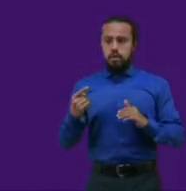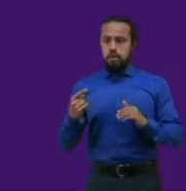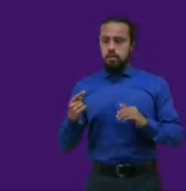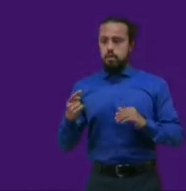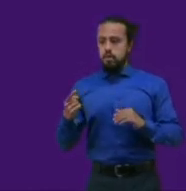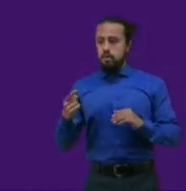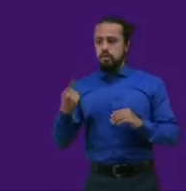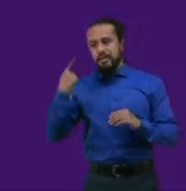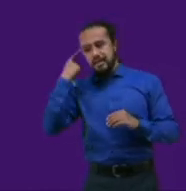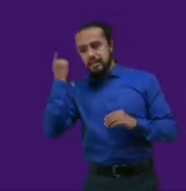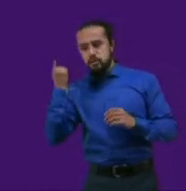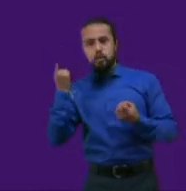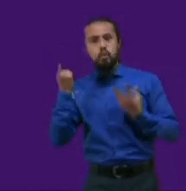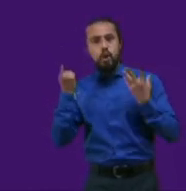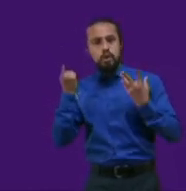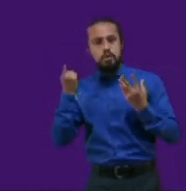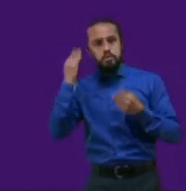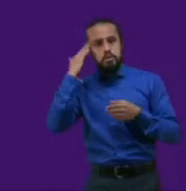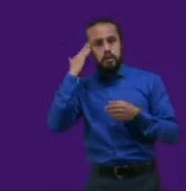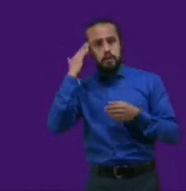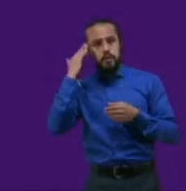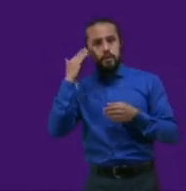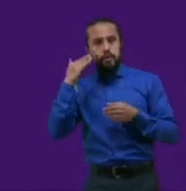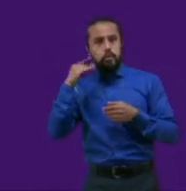esa liquidez. Entonces,